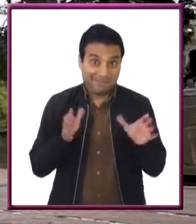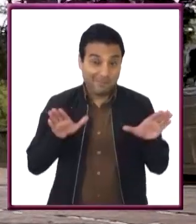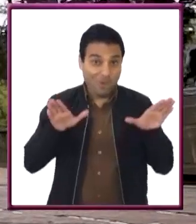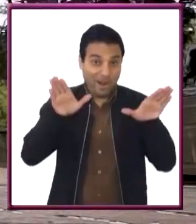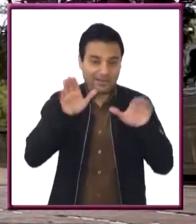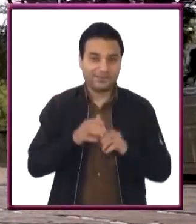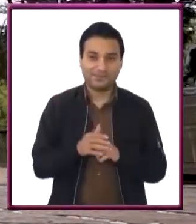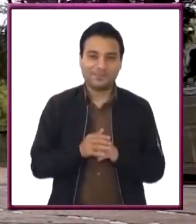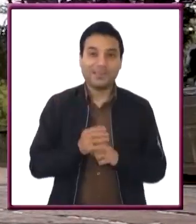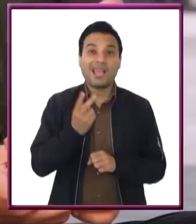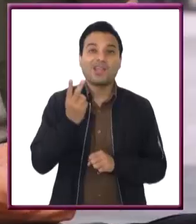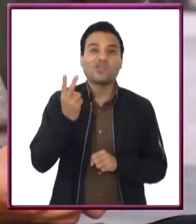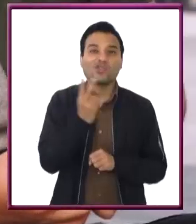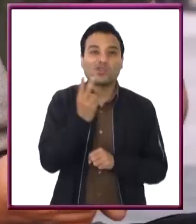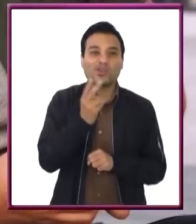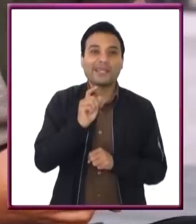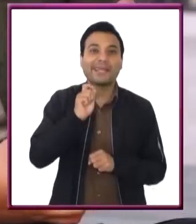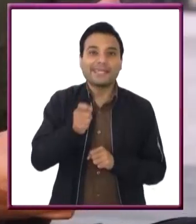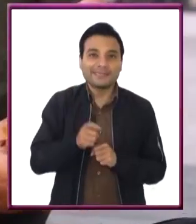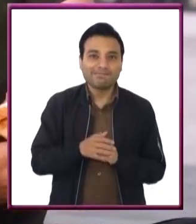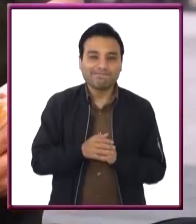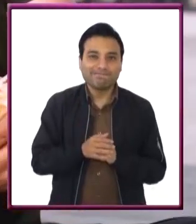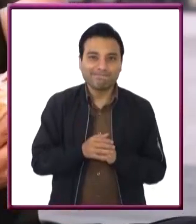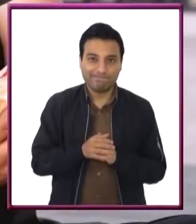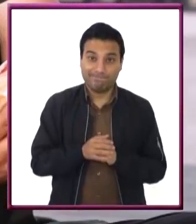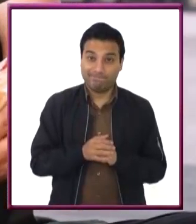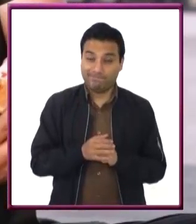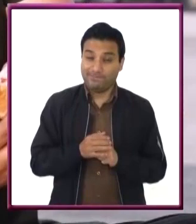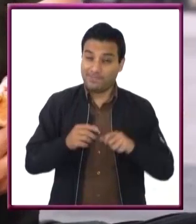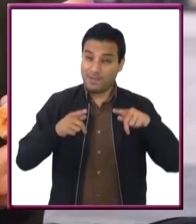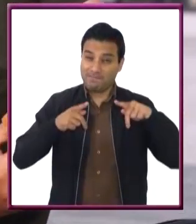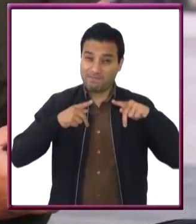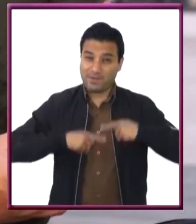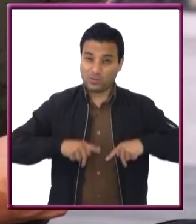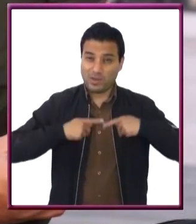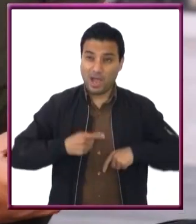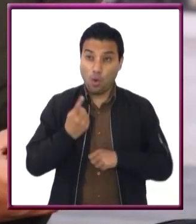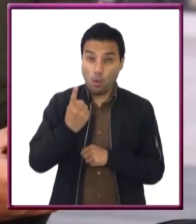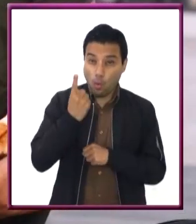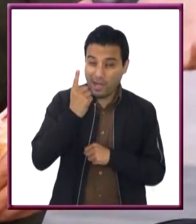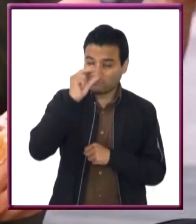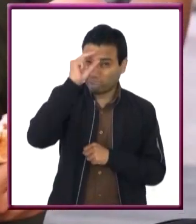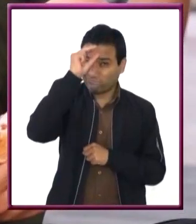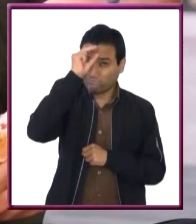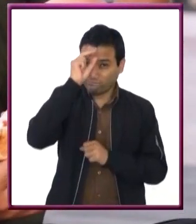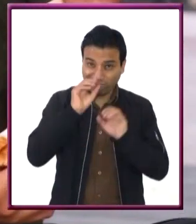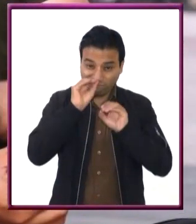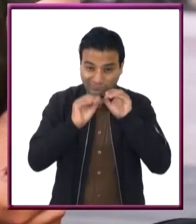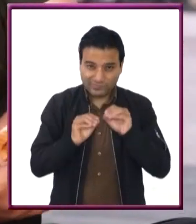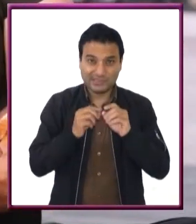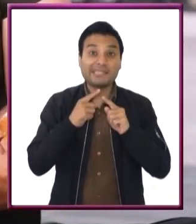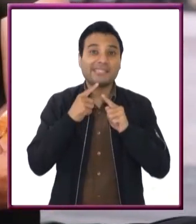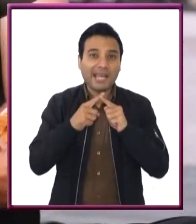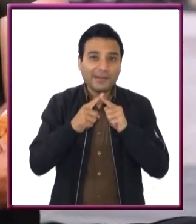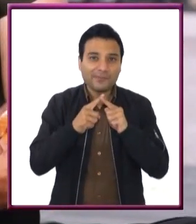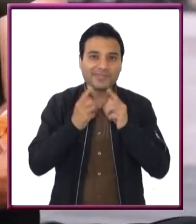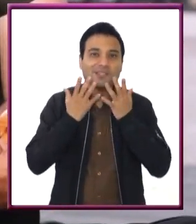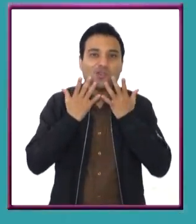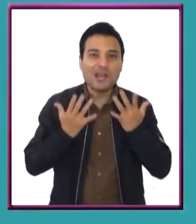No, que ambos son producto de una de las mentes más prodigiosas de la humanidad, Leonardo da Vinci.